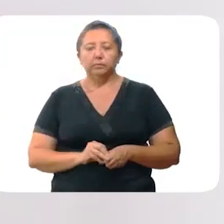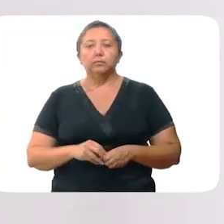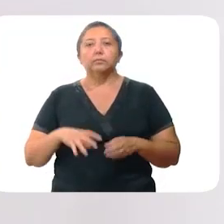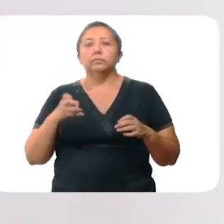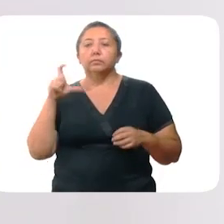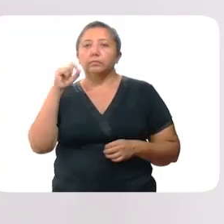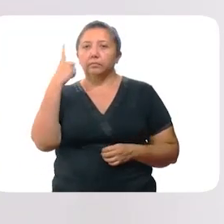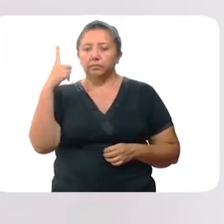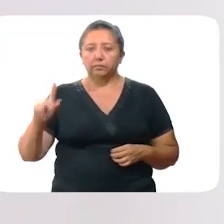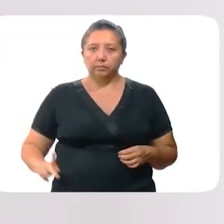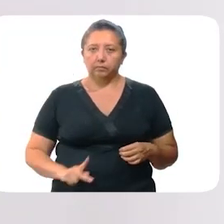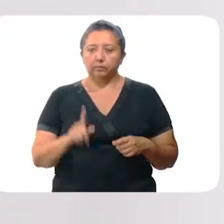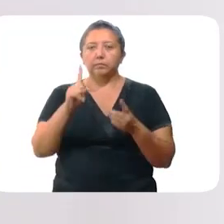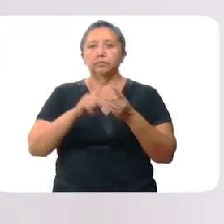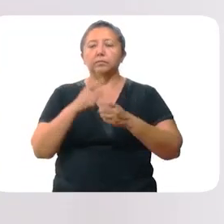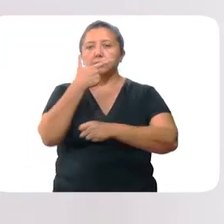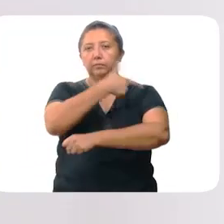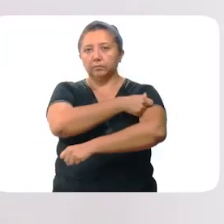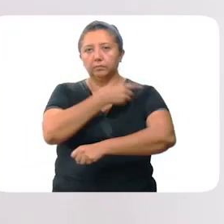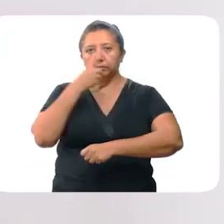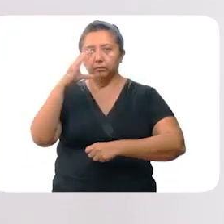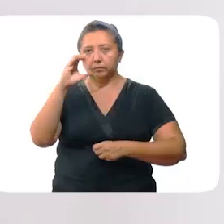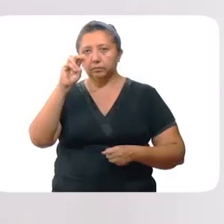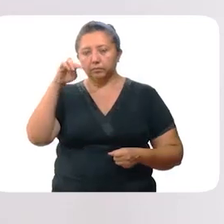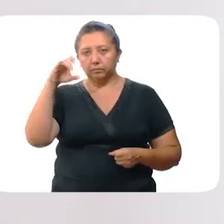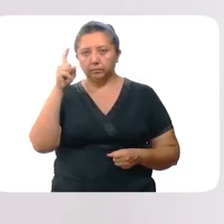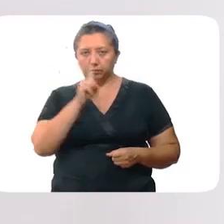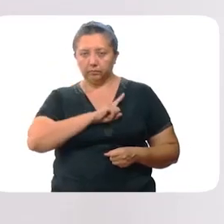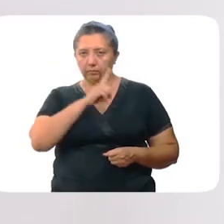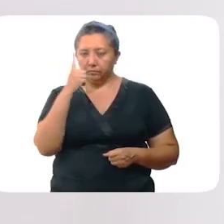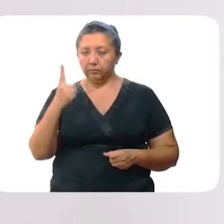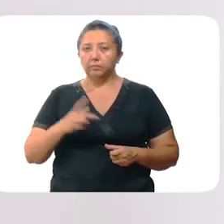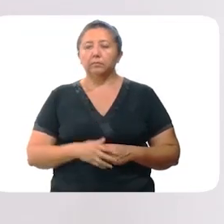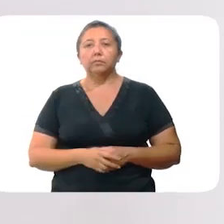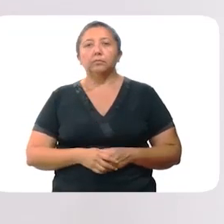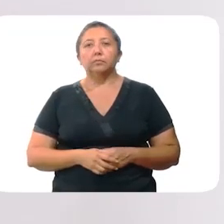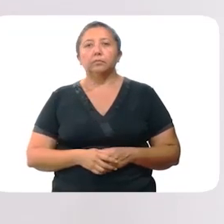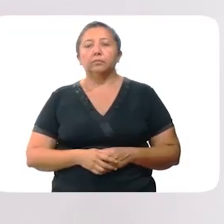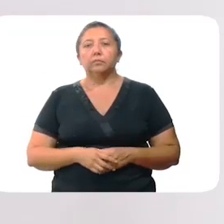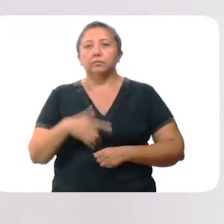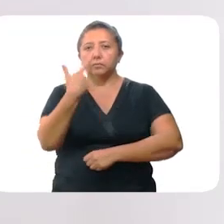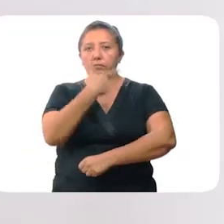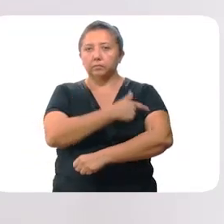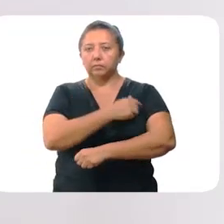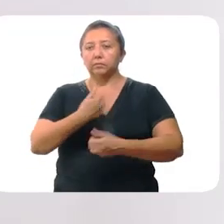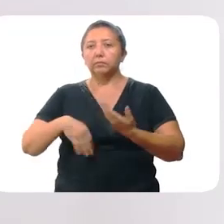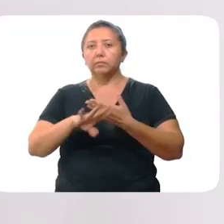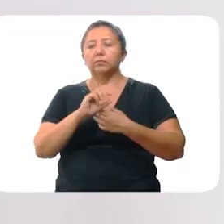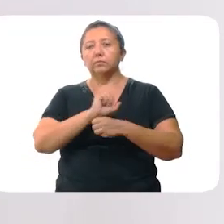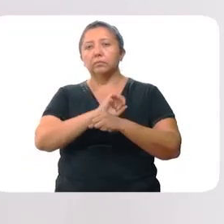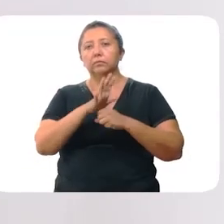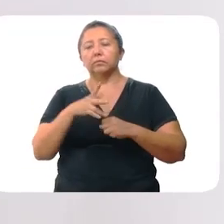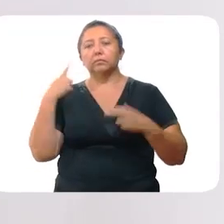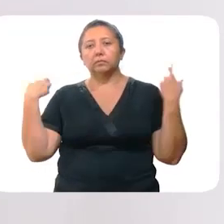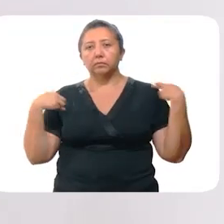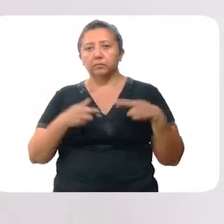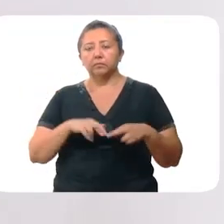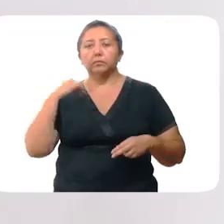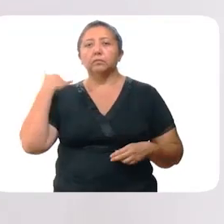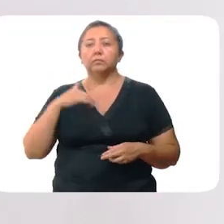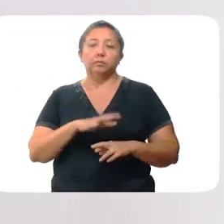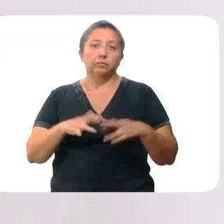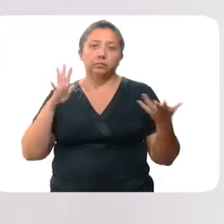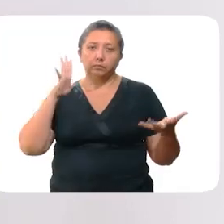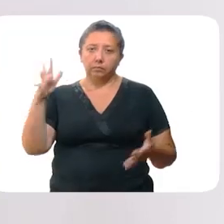entre ellos los 21 municipios donde se aplicó la vacuna CanSino de una sola dosis. La vacunación contra el coronavirus de los maestros de Yucatán